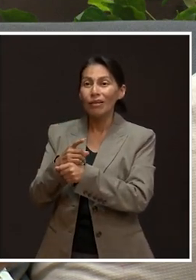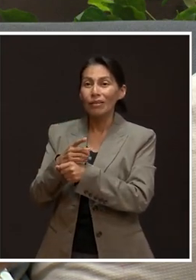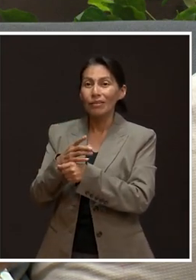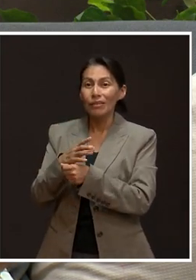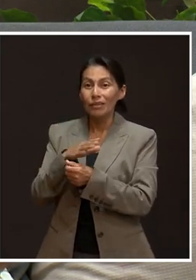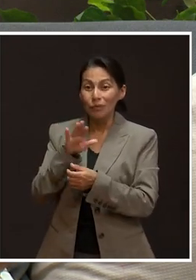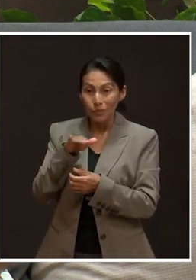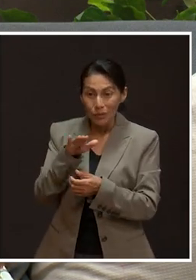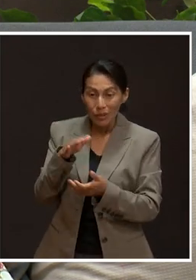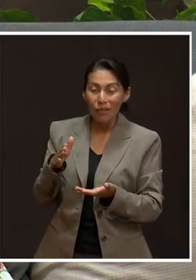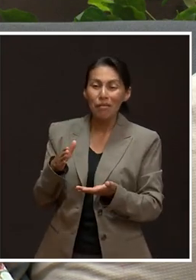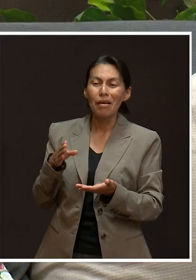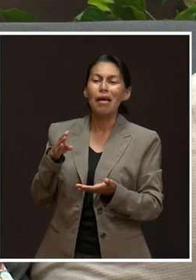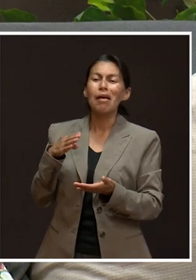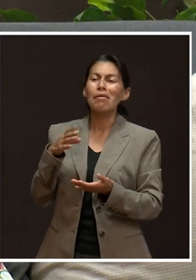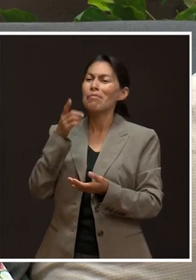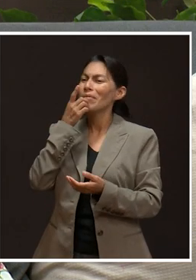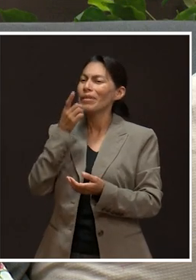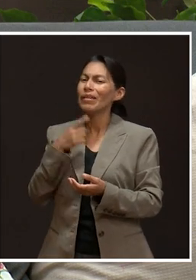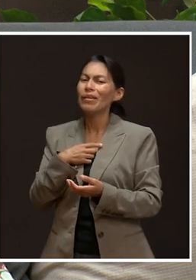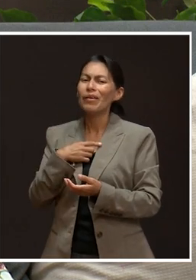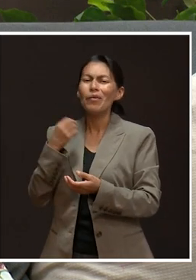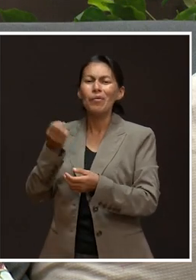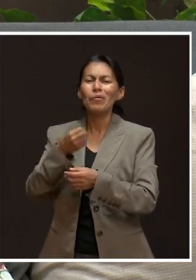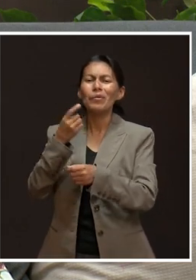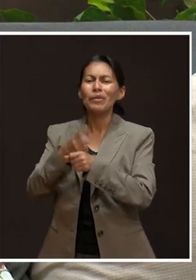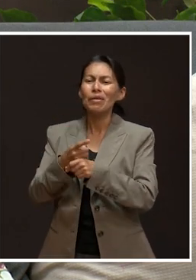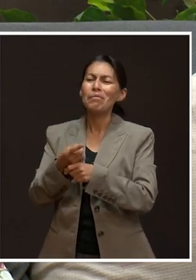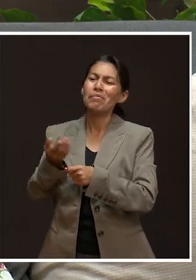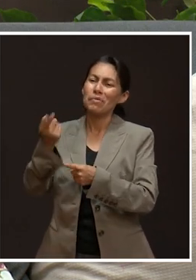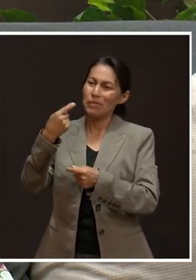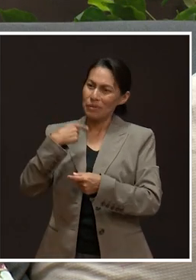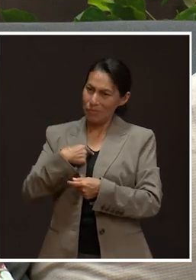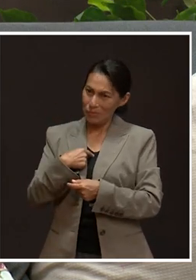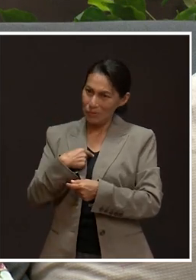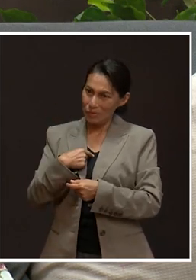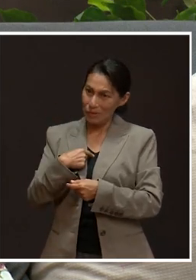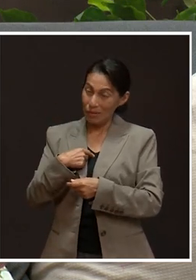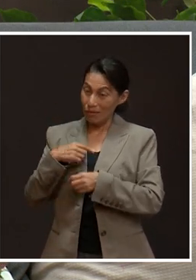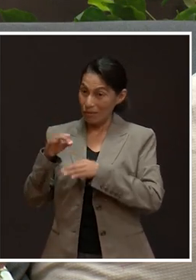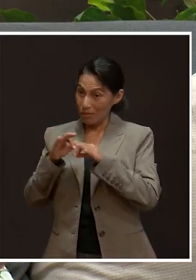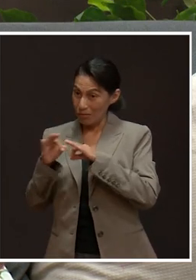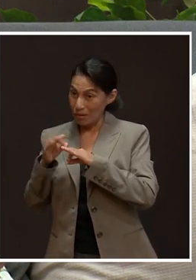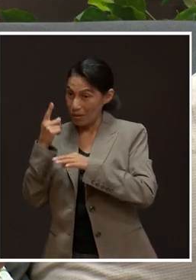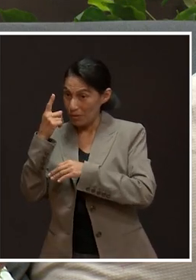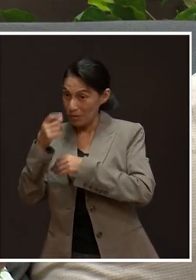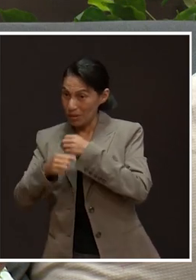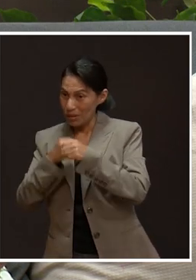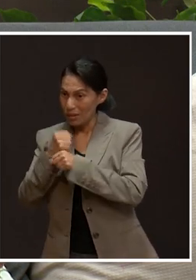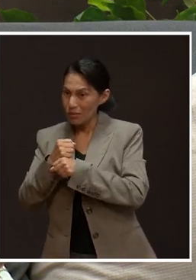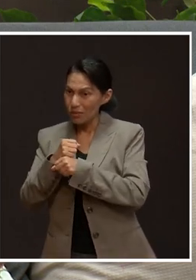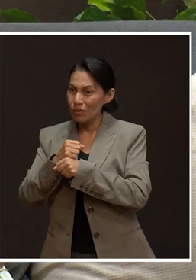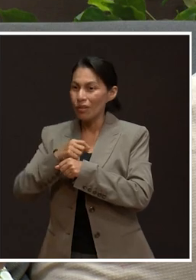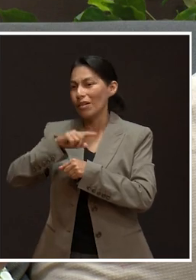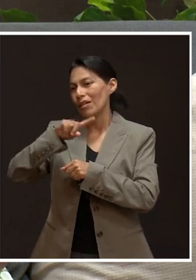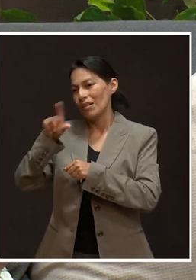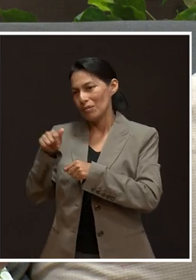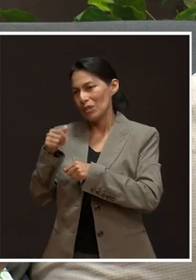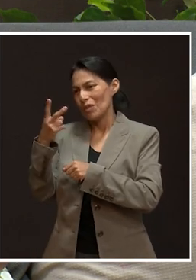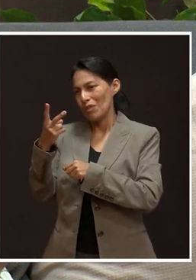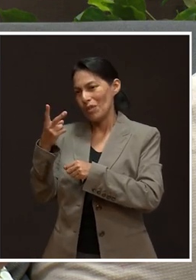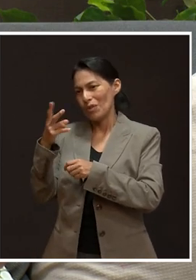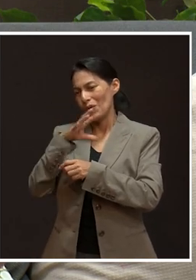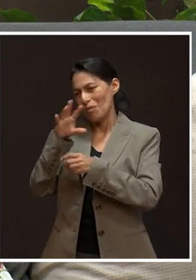para mí, que era una beca de que trabajas un año, que es el preindustrial, y te pagan los dos completos. Entonces,